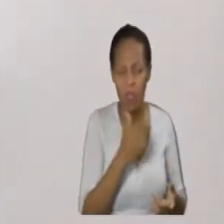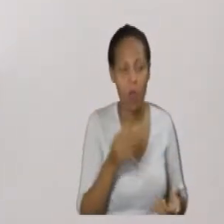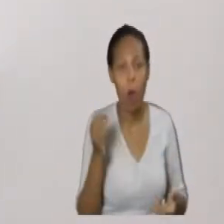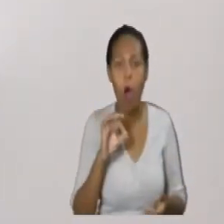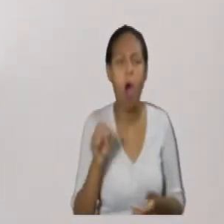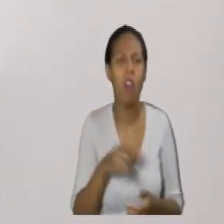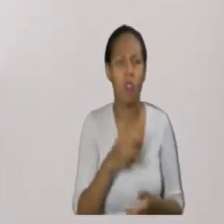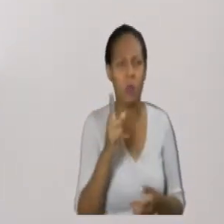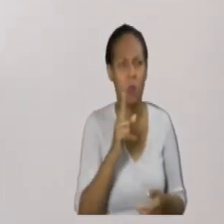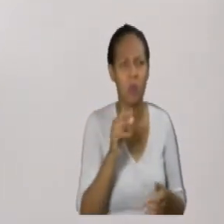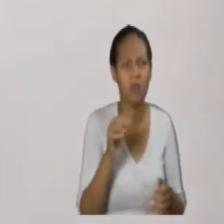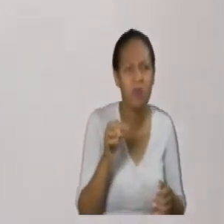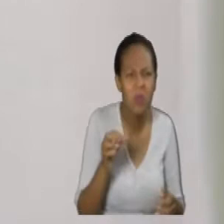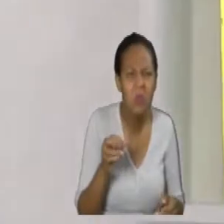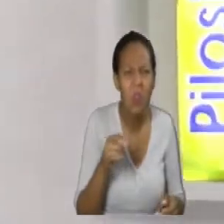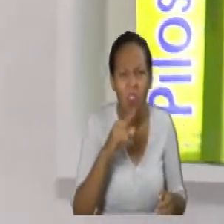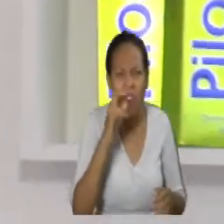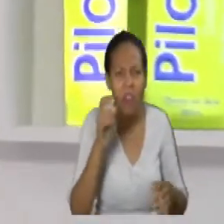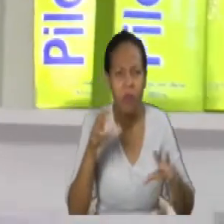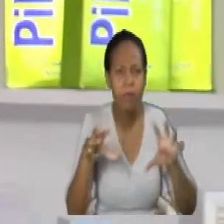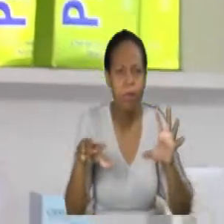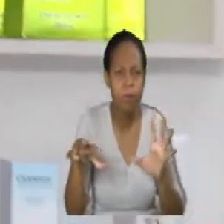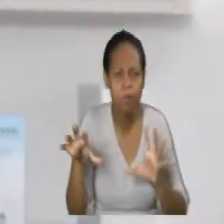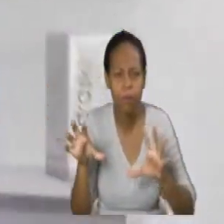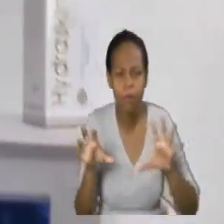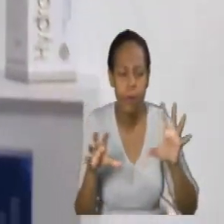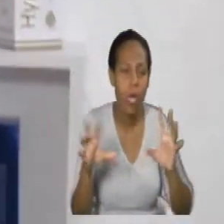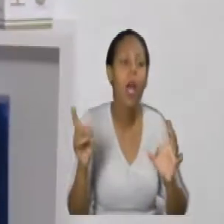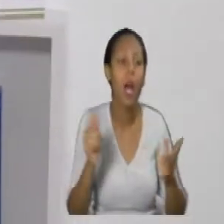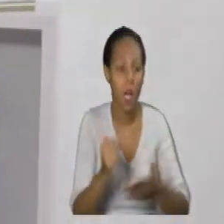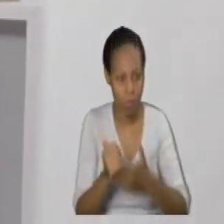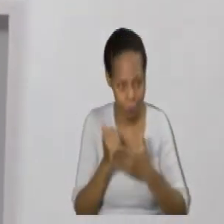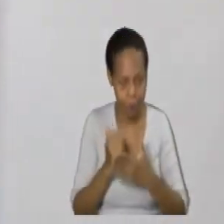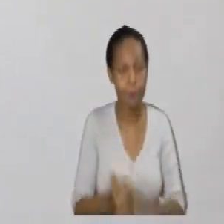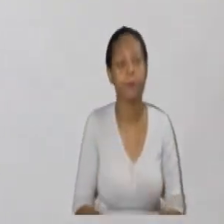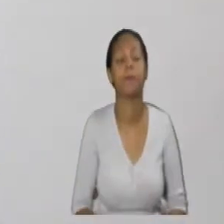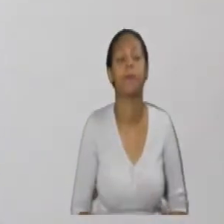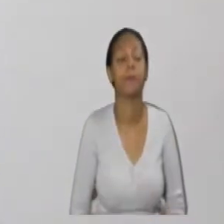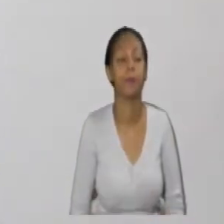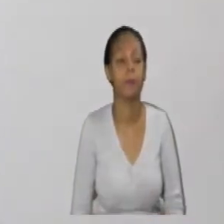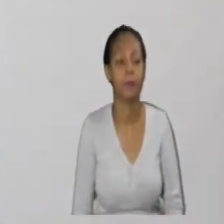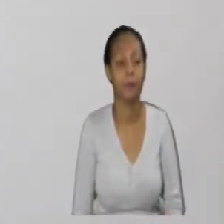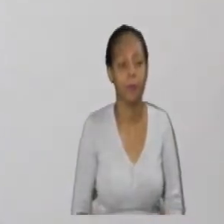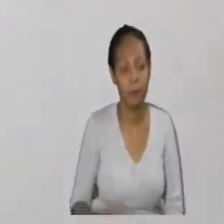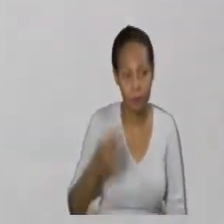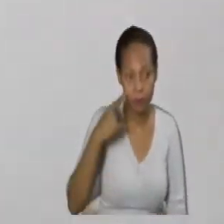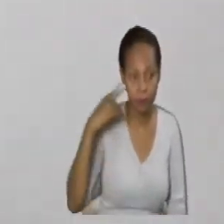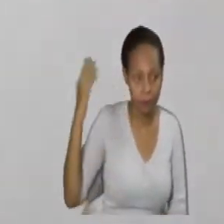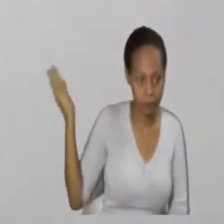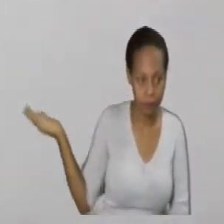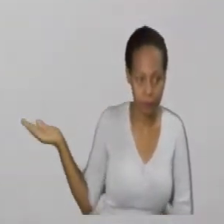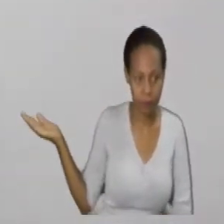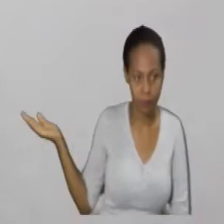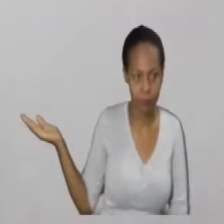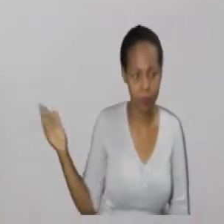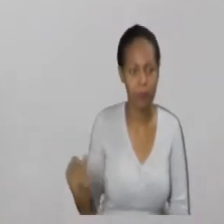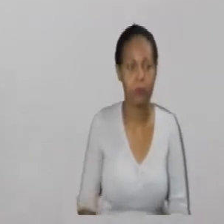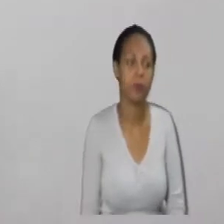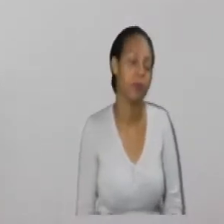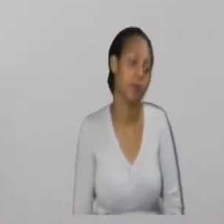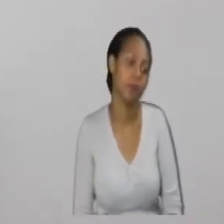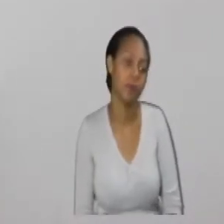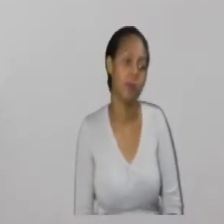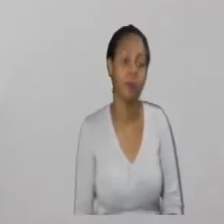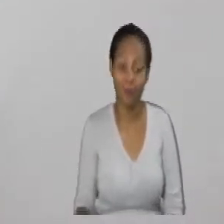rectifica total. Este Uriaskin para las personas, este tratamiento así, con el